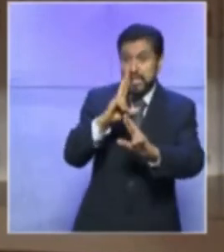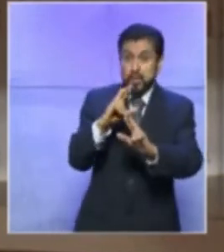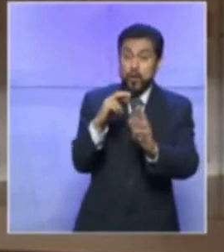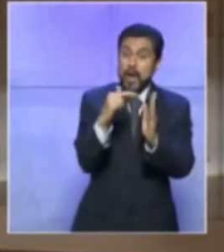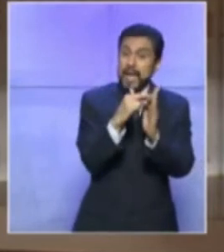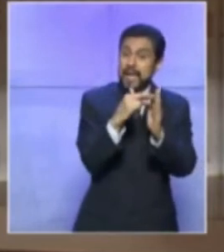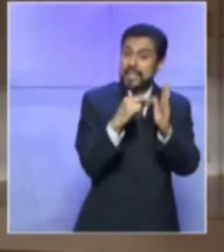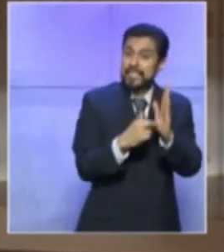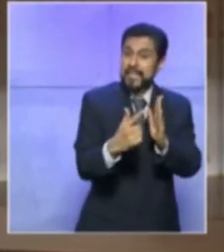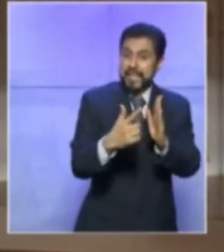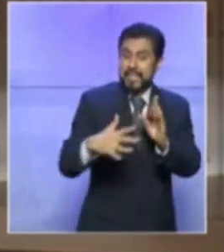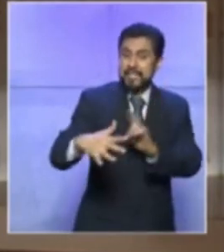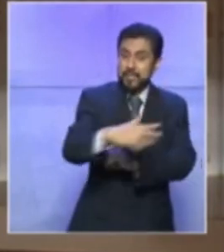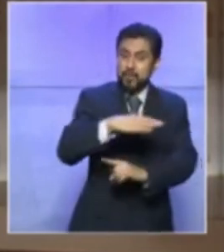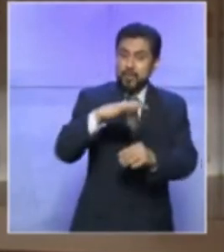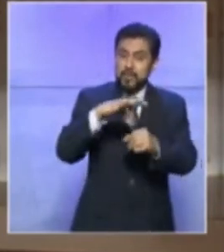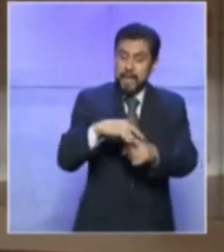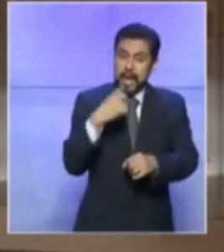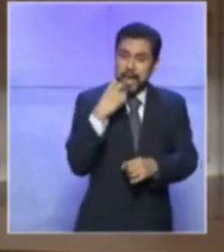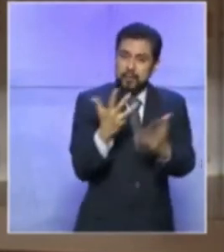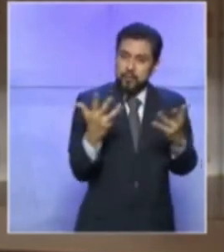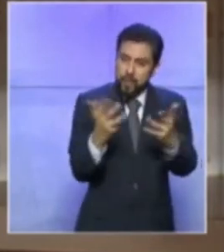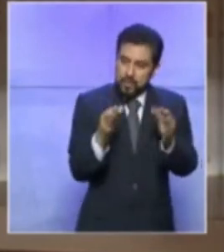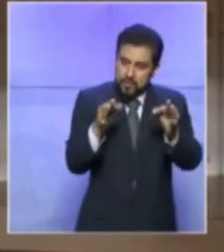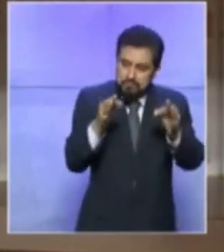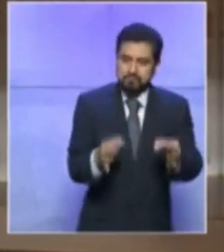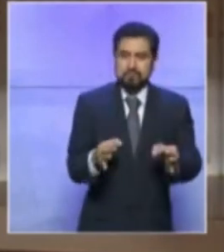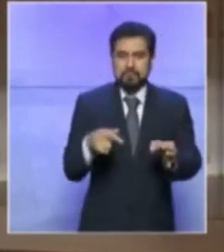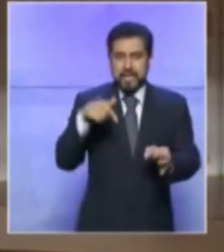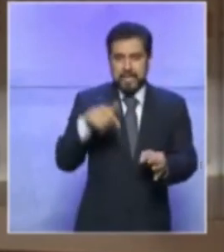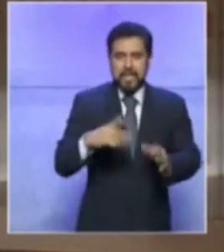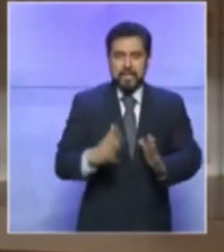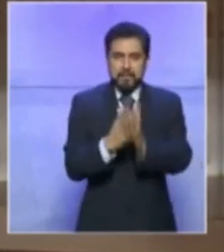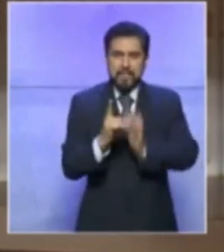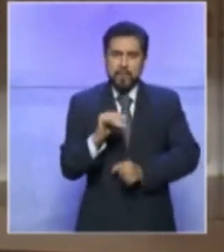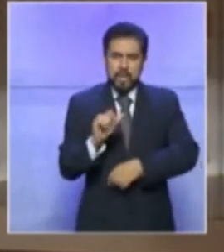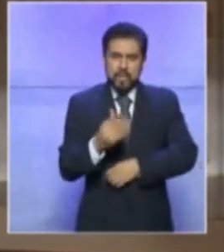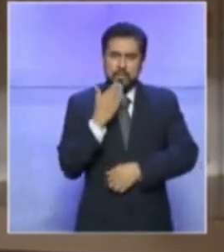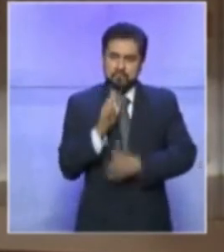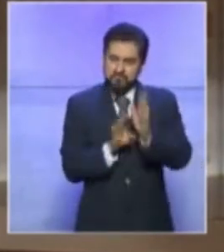de su sistema electoral, propio de una democracia consolidada que hoy se vive y se respira. Gracias.